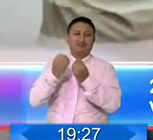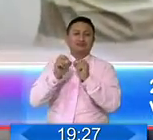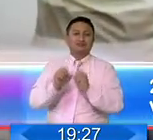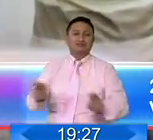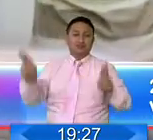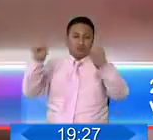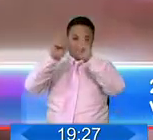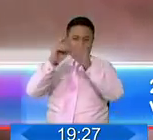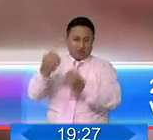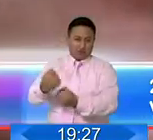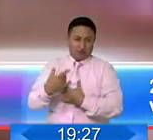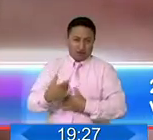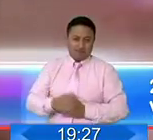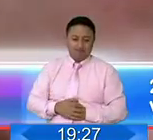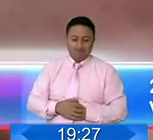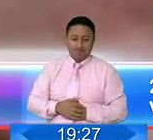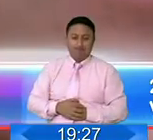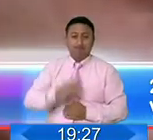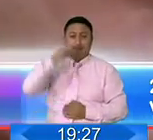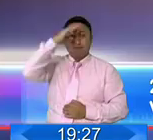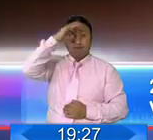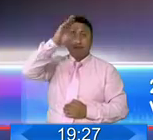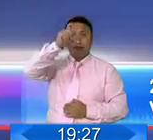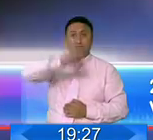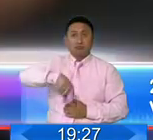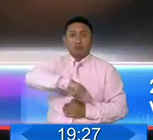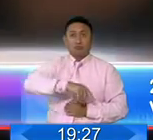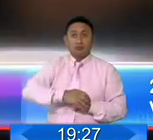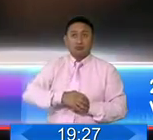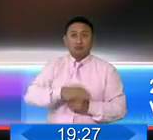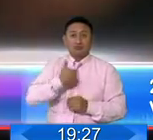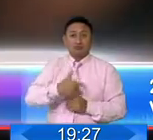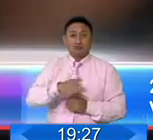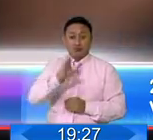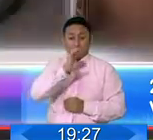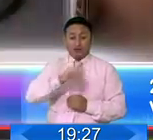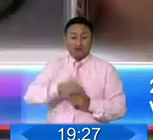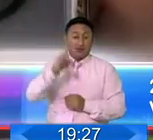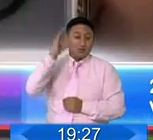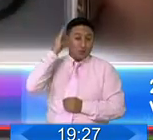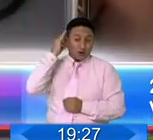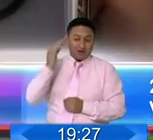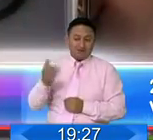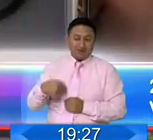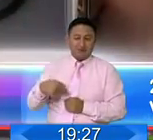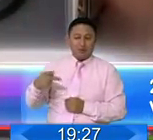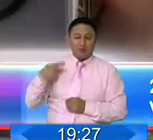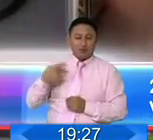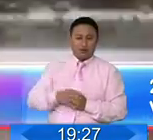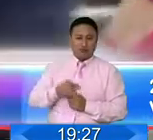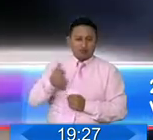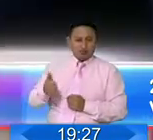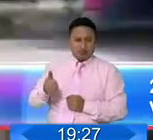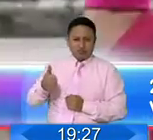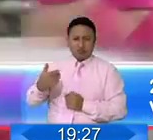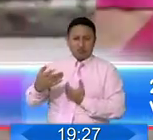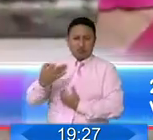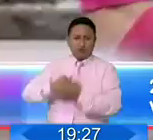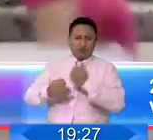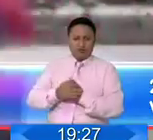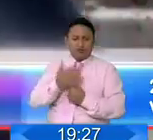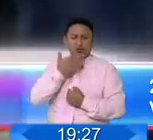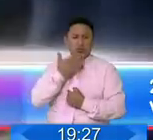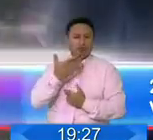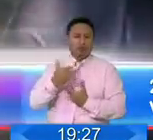Naciones Unidas. Un mexicano que se dedicó a buscar mujeres para prostituirlas narró cómo operan estas